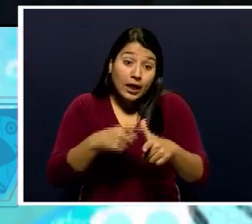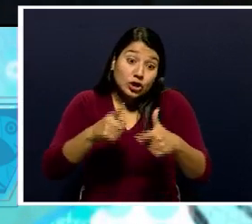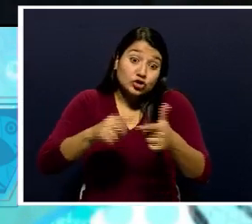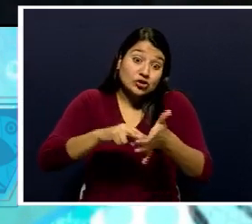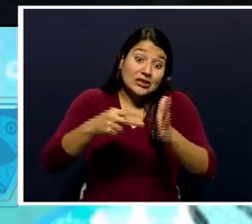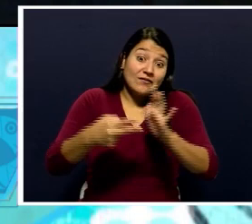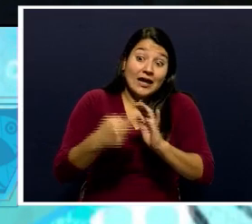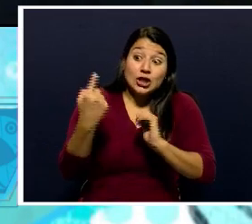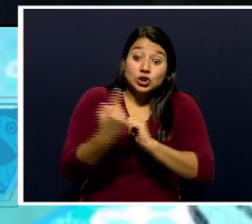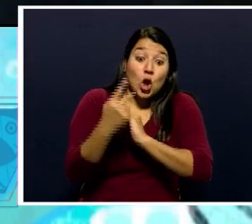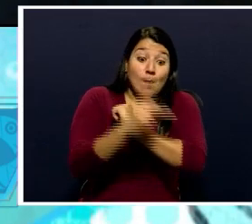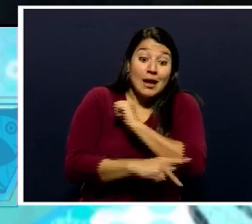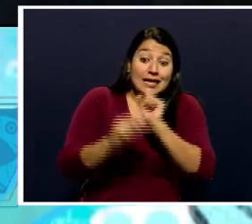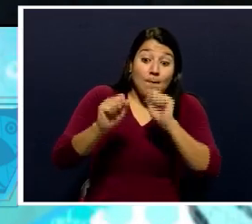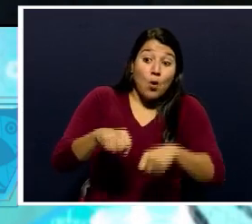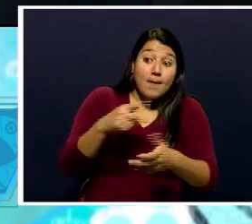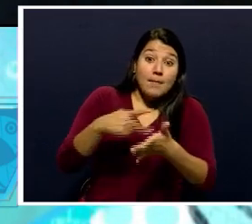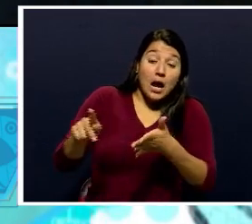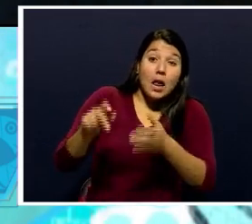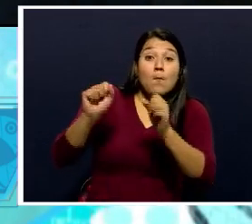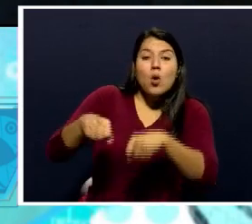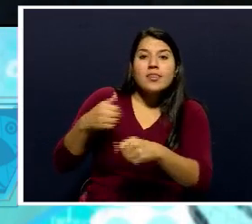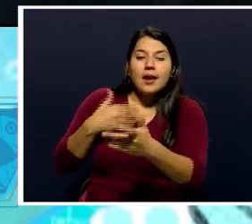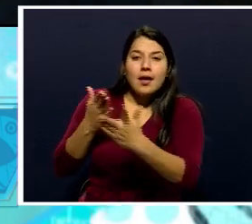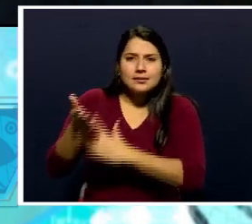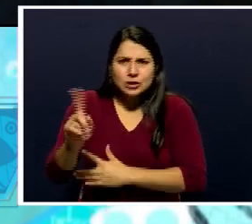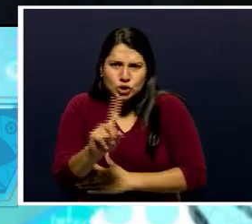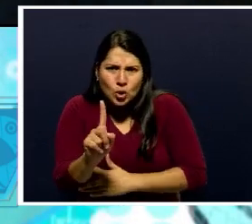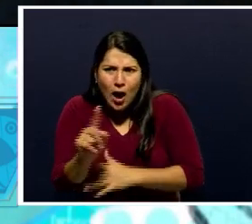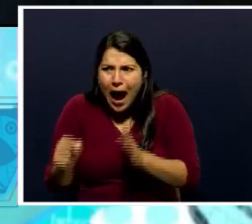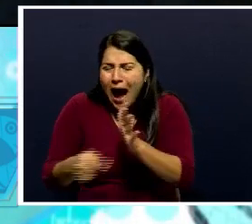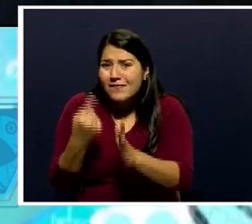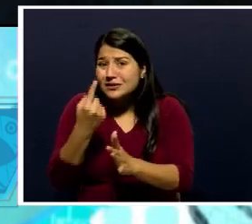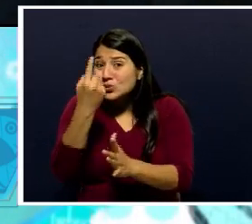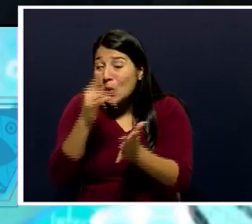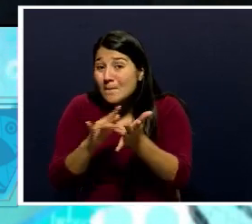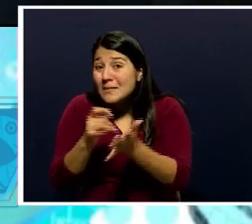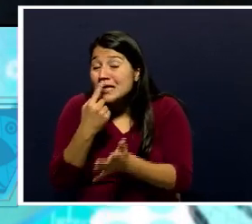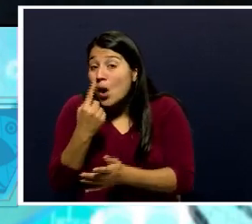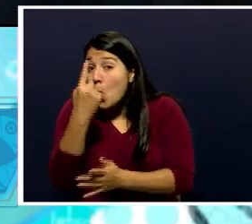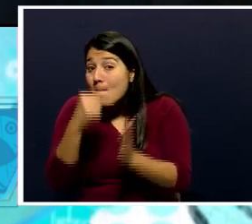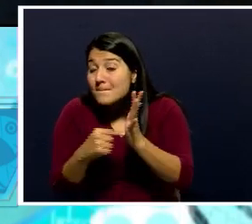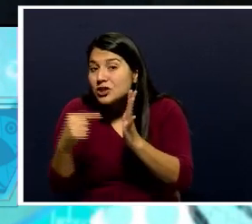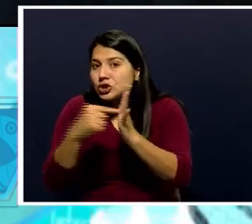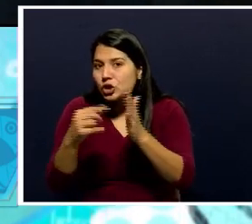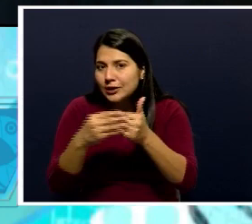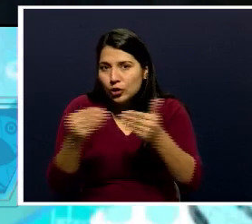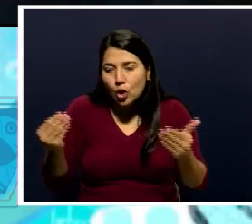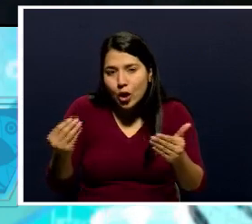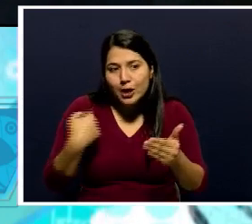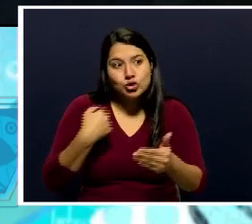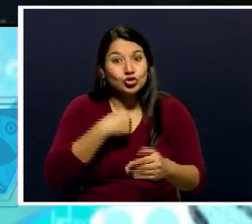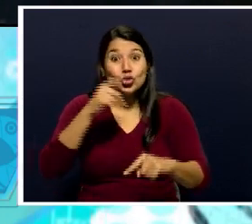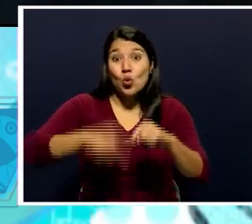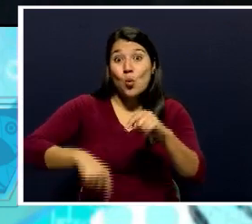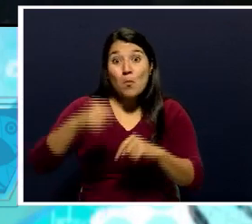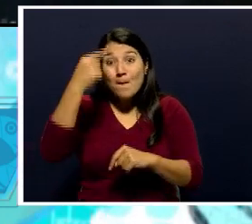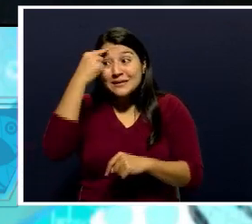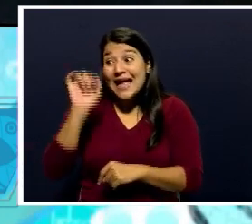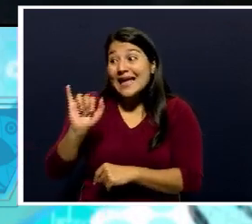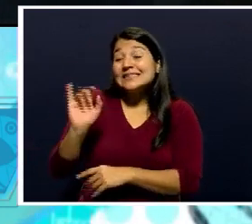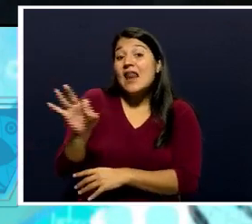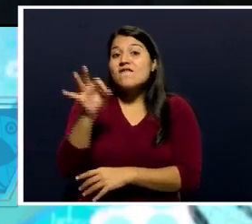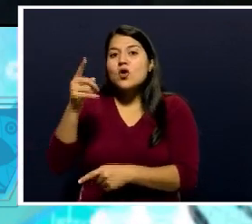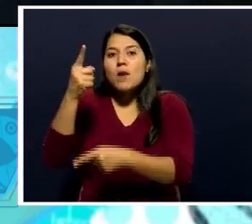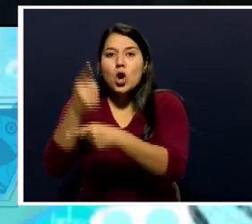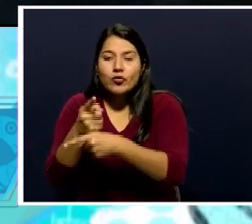pueden pagar. Y ya hemos visto en el mundo hay medicamentos que llegan a costar hasta $1 millón. No podemos asumir que esa es la ruta que le